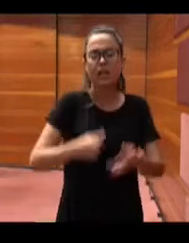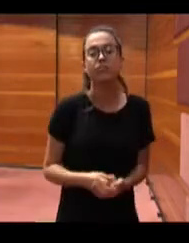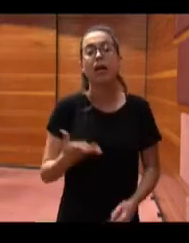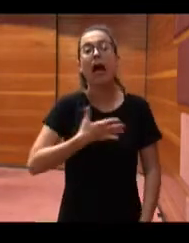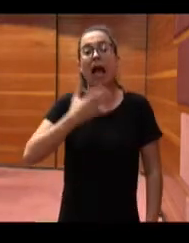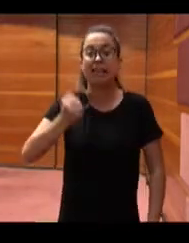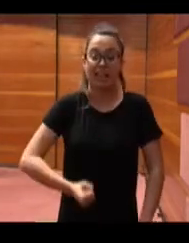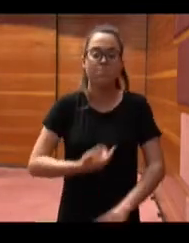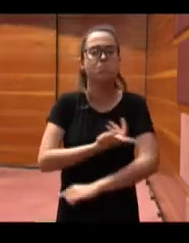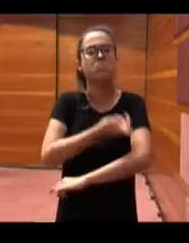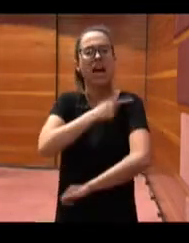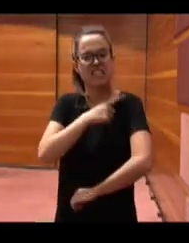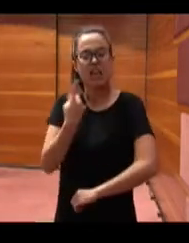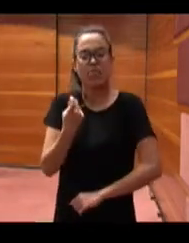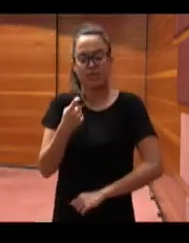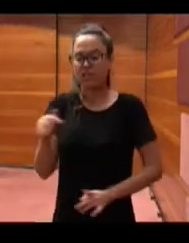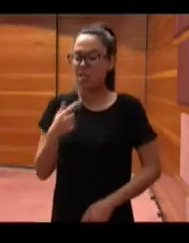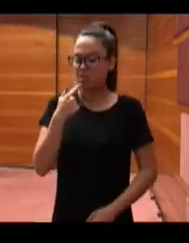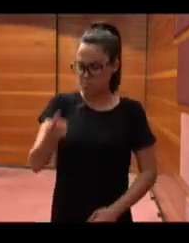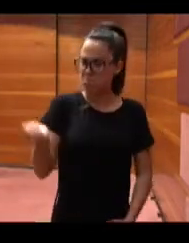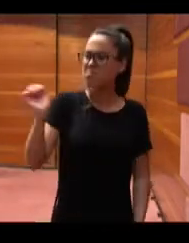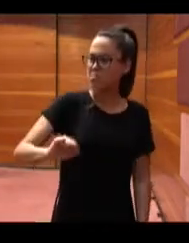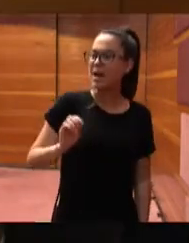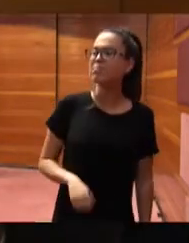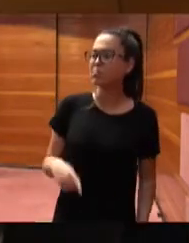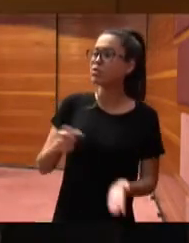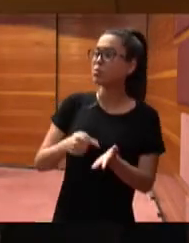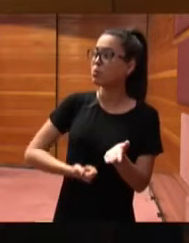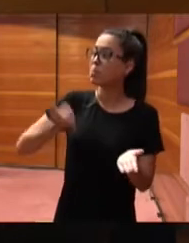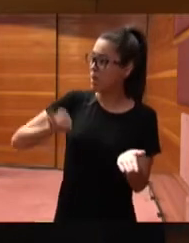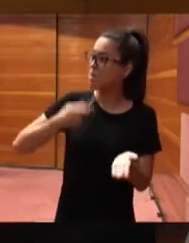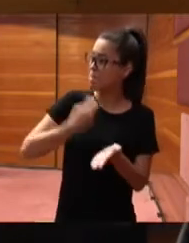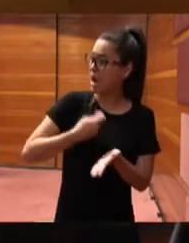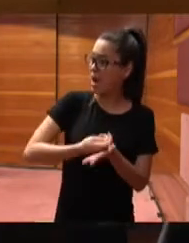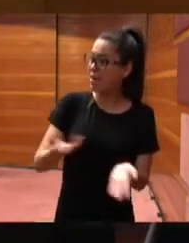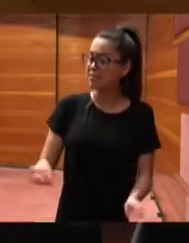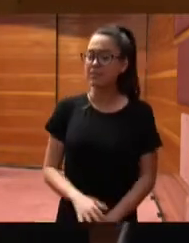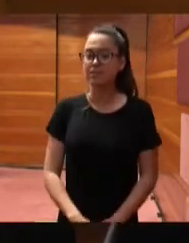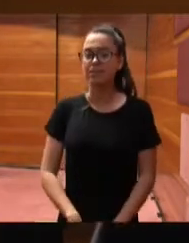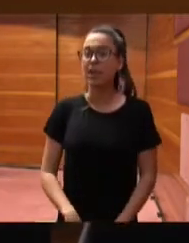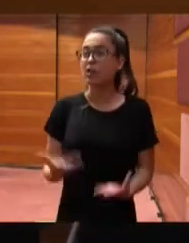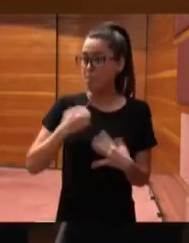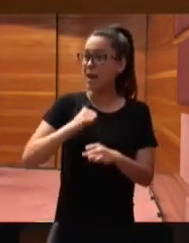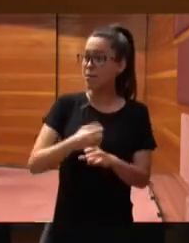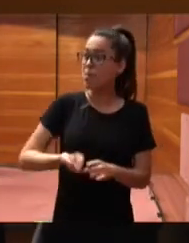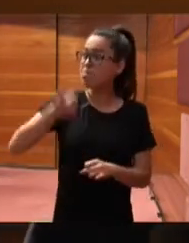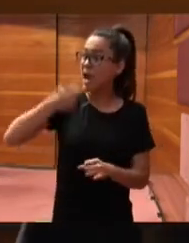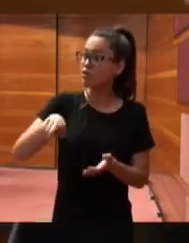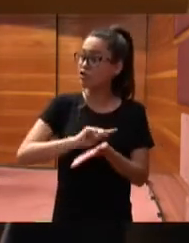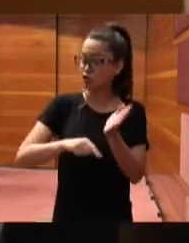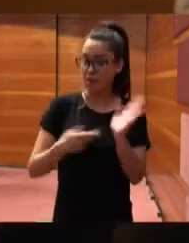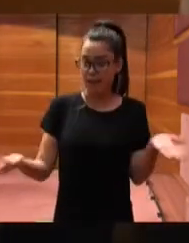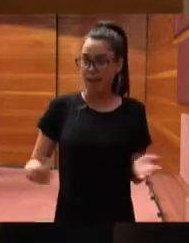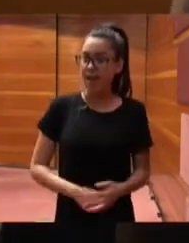más valiente, pues igual tenía que haber dicho, vale, pagarme más impuestos. Claro, y duplico el número de barredoras. No quiero pagar más